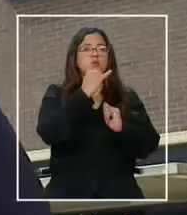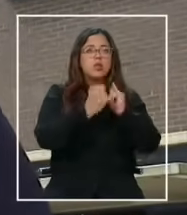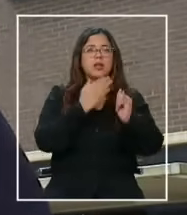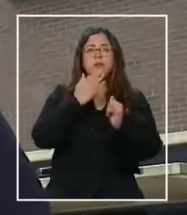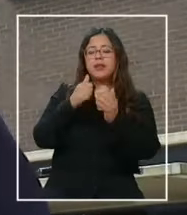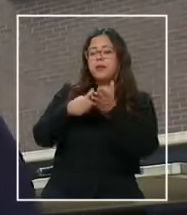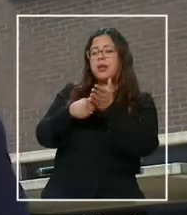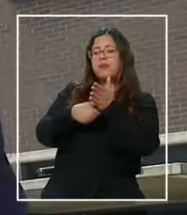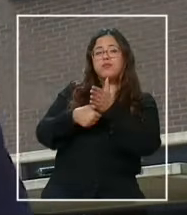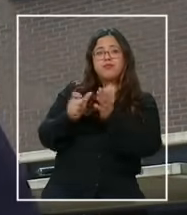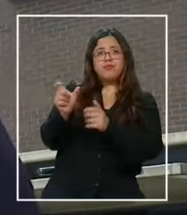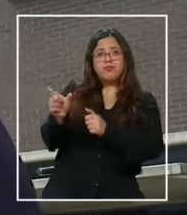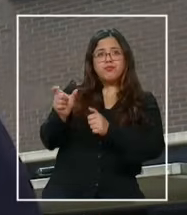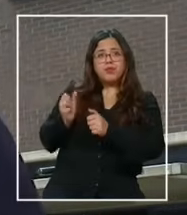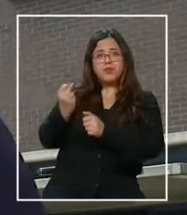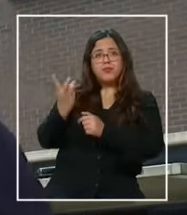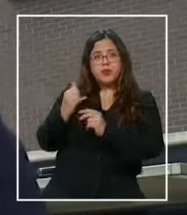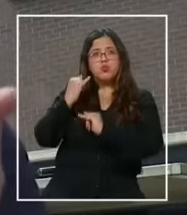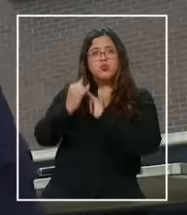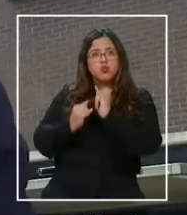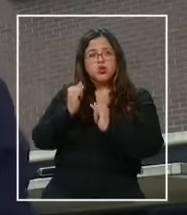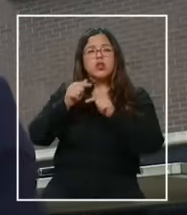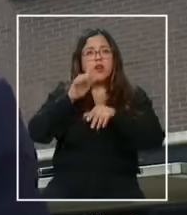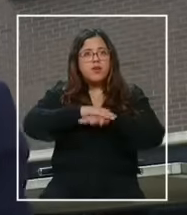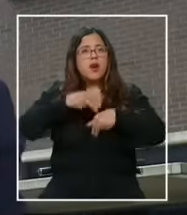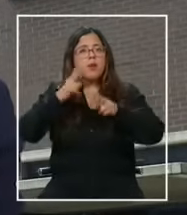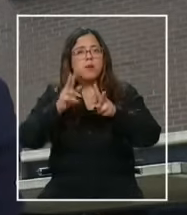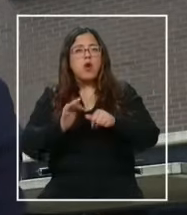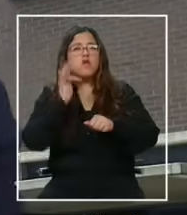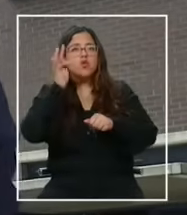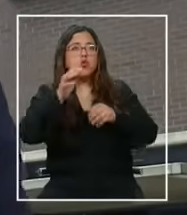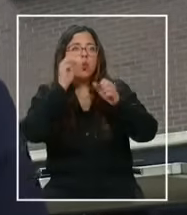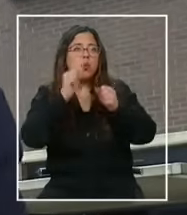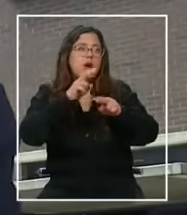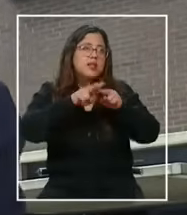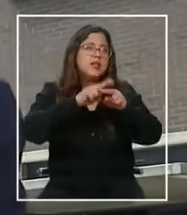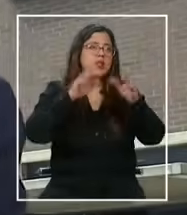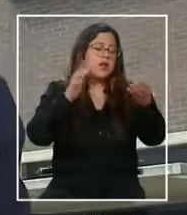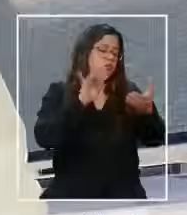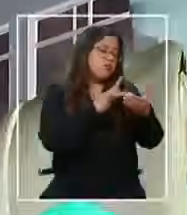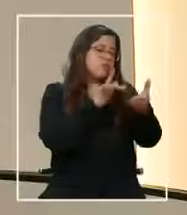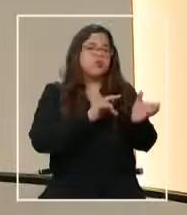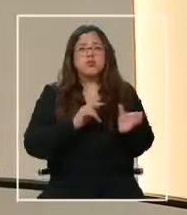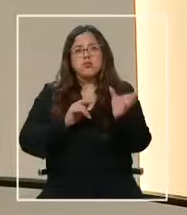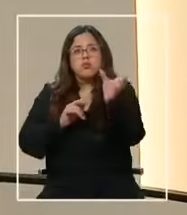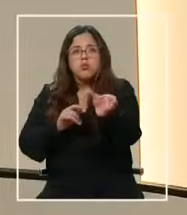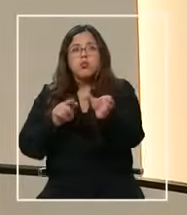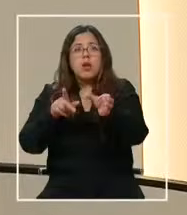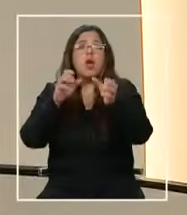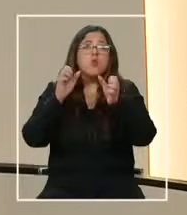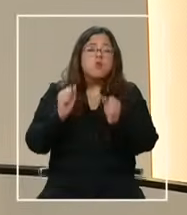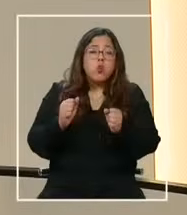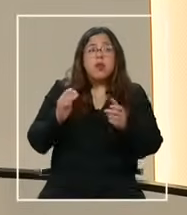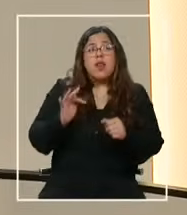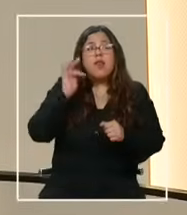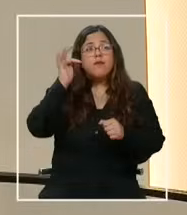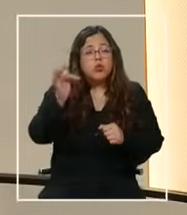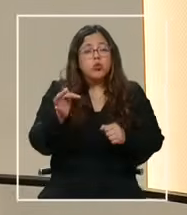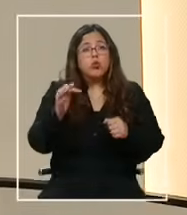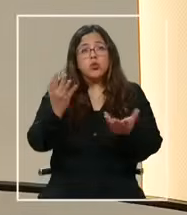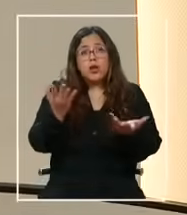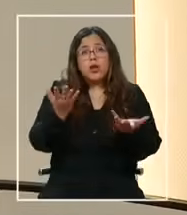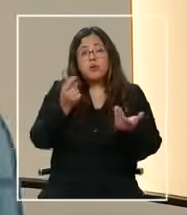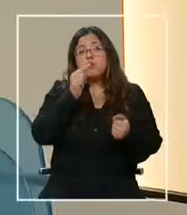digital Entonces eso va a permitir en el futuro que las transacciones puedan hacerse a través del celular lo que podría ocurr en el futuro